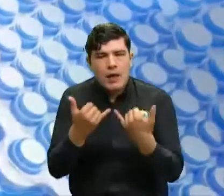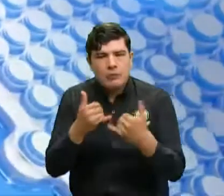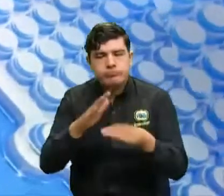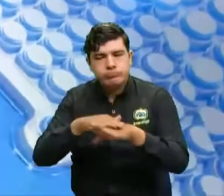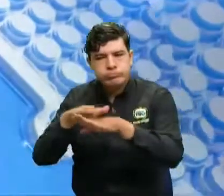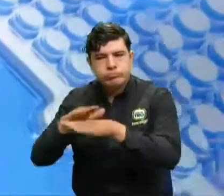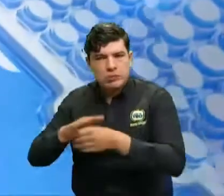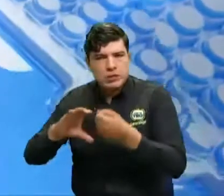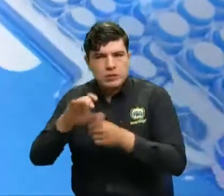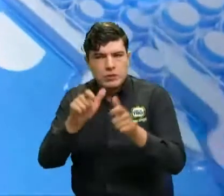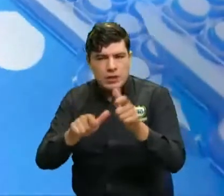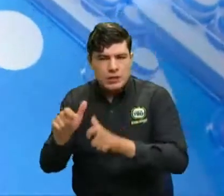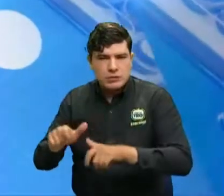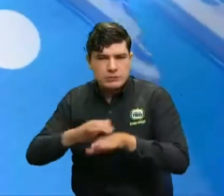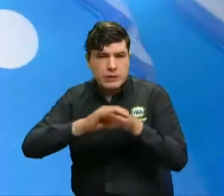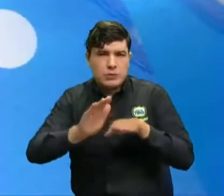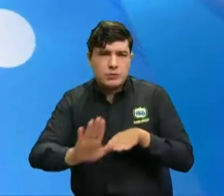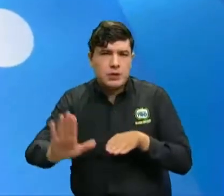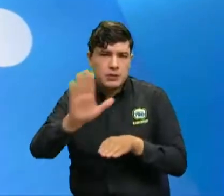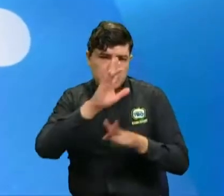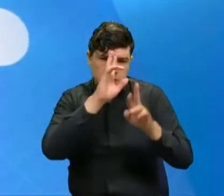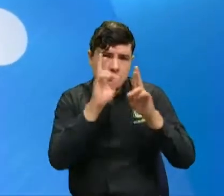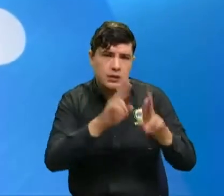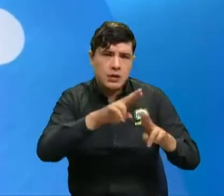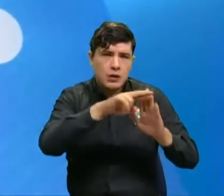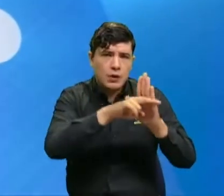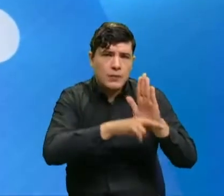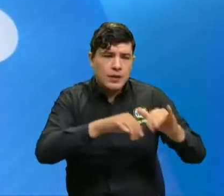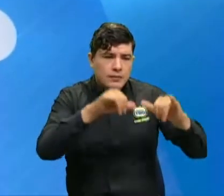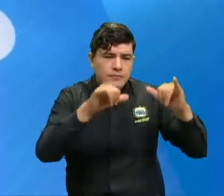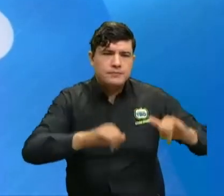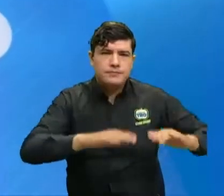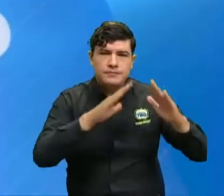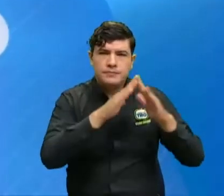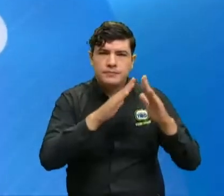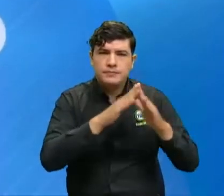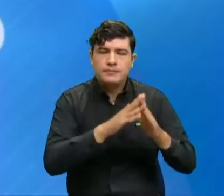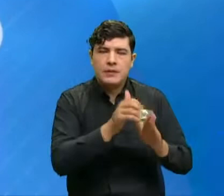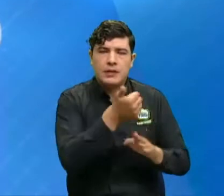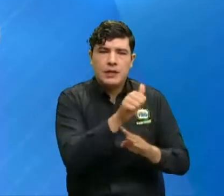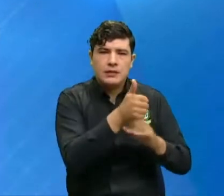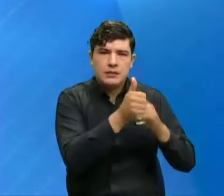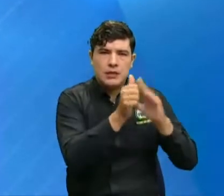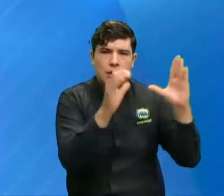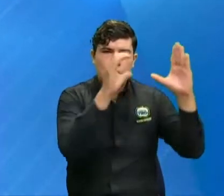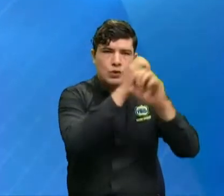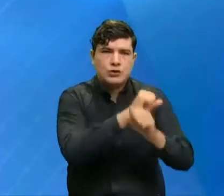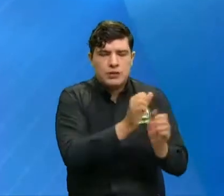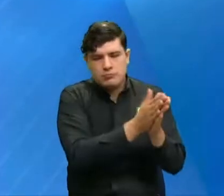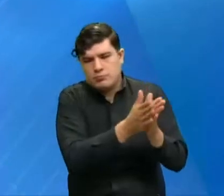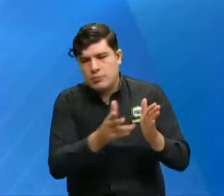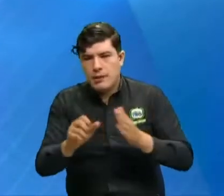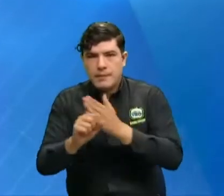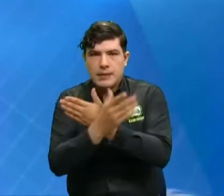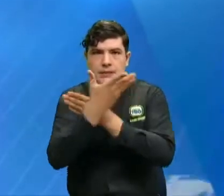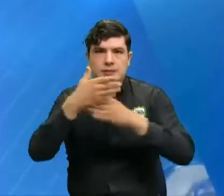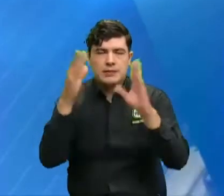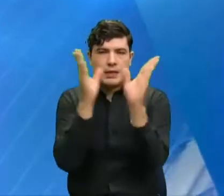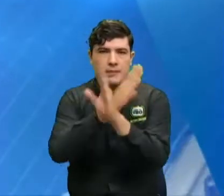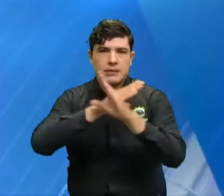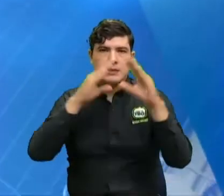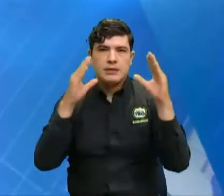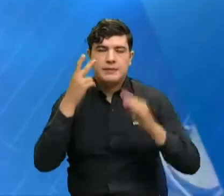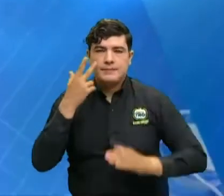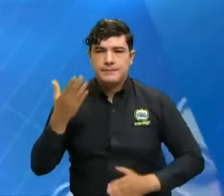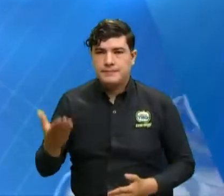la noche hasta las 5 de la mañana no señor a mí no se me acerque porque yo contraste no tengo no no no no no me agrandé pena pero qué tal el otro